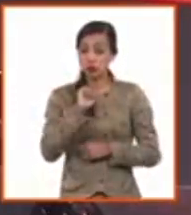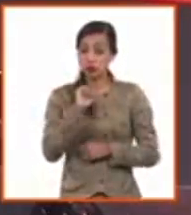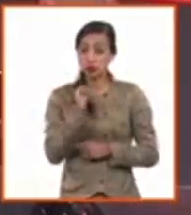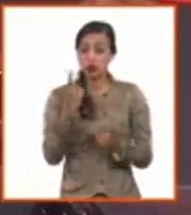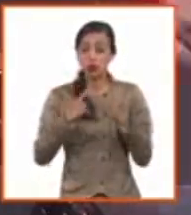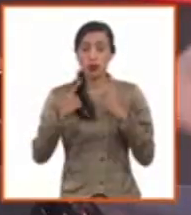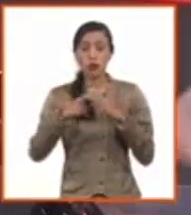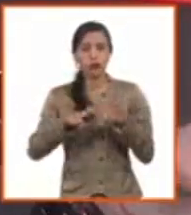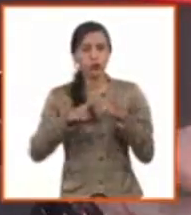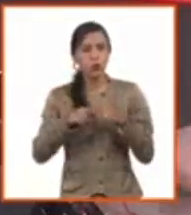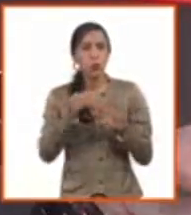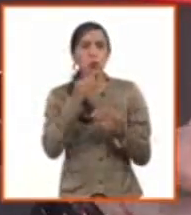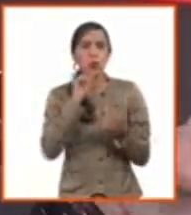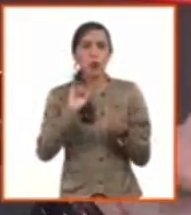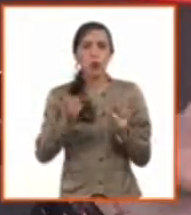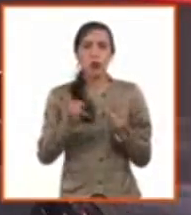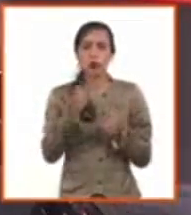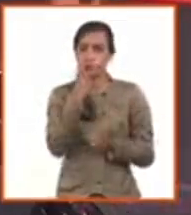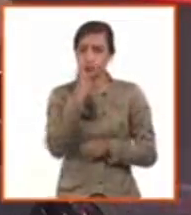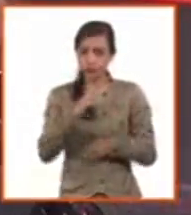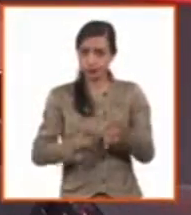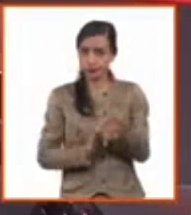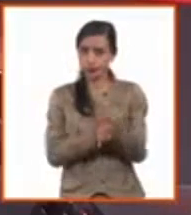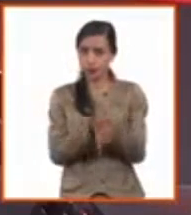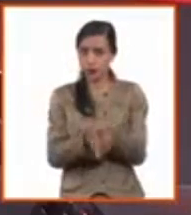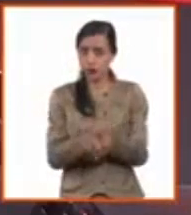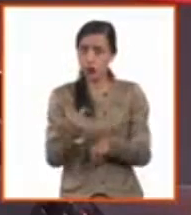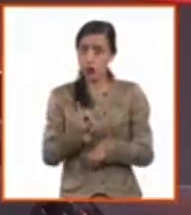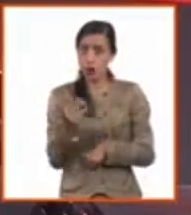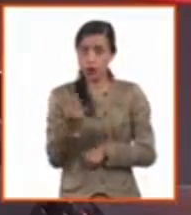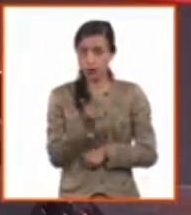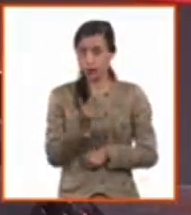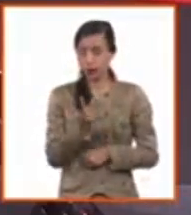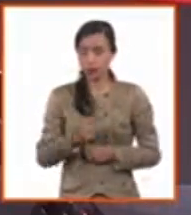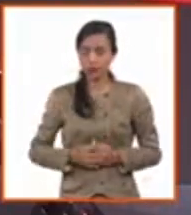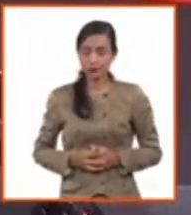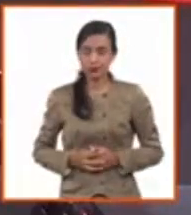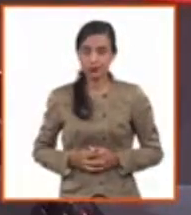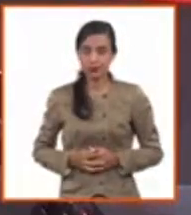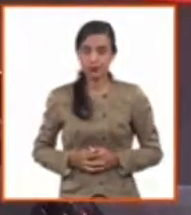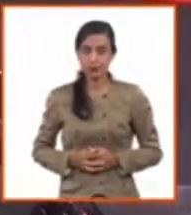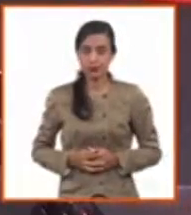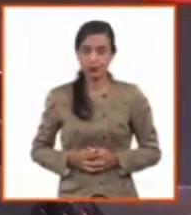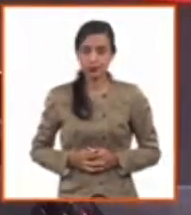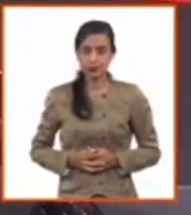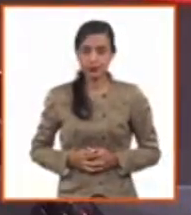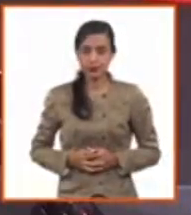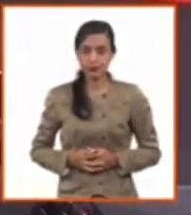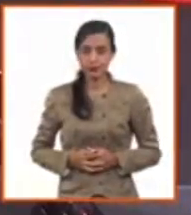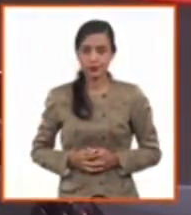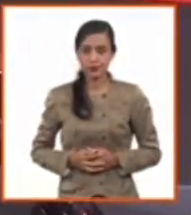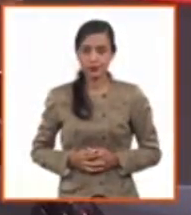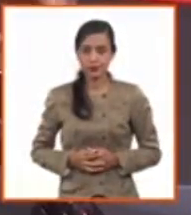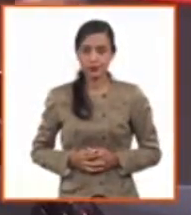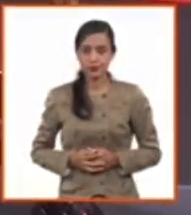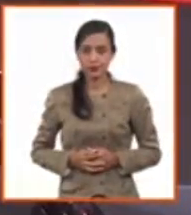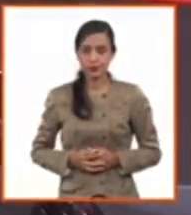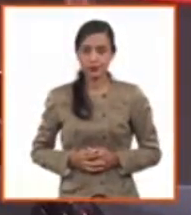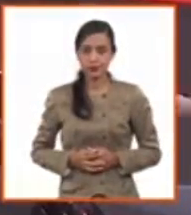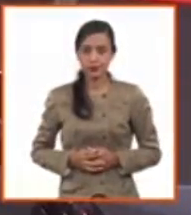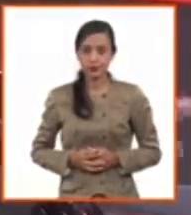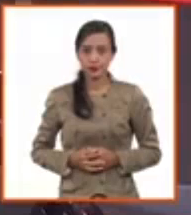soluciones que ayudaron al control y el enfrentamiento a la pandemia yo creo que las dos cosas de manera específica